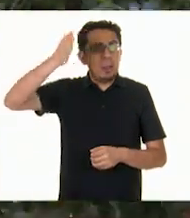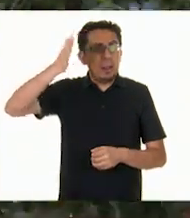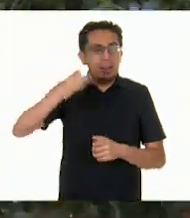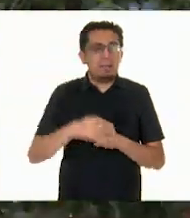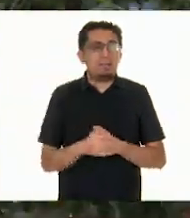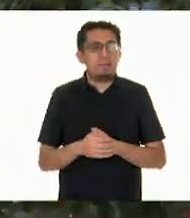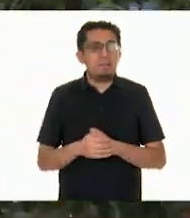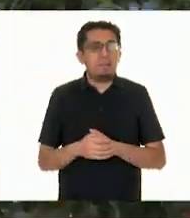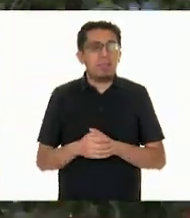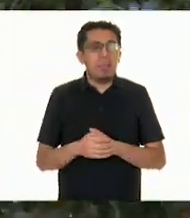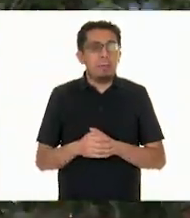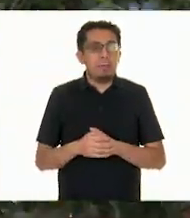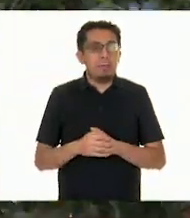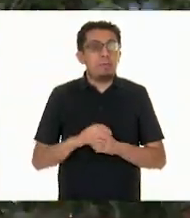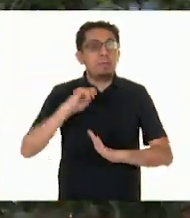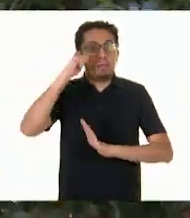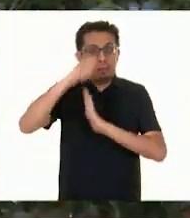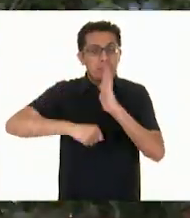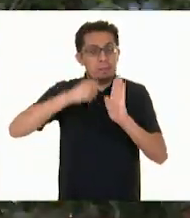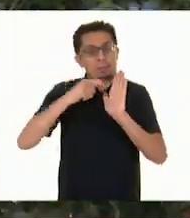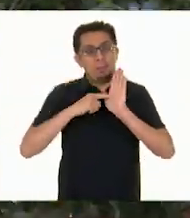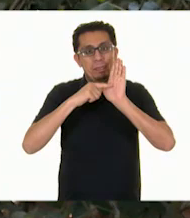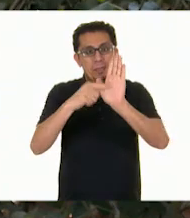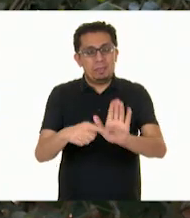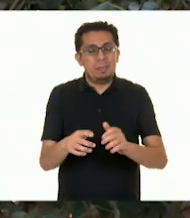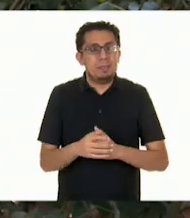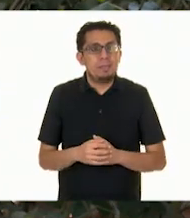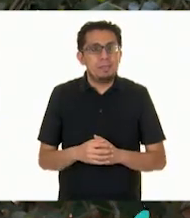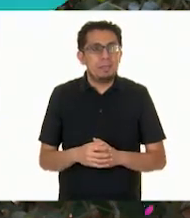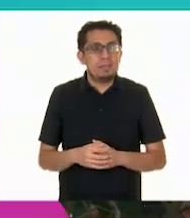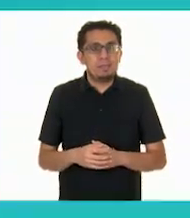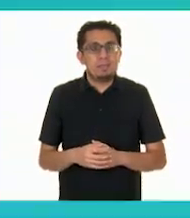¡Hola! ¡Vamos a ver el siguiente video!